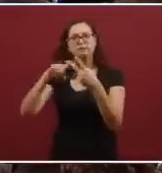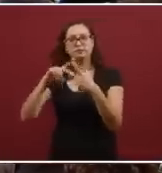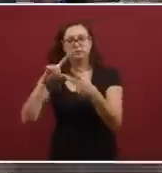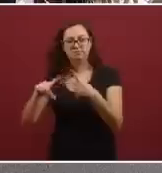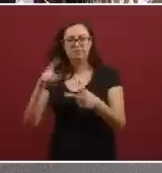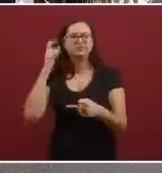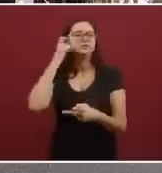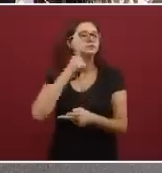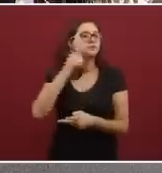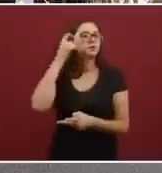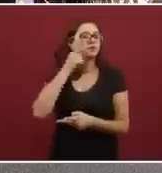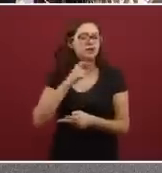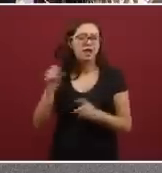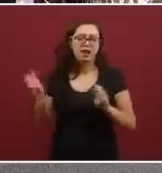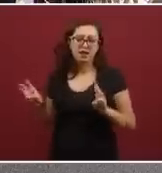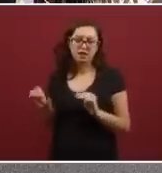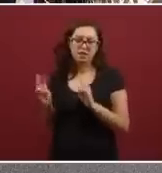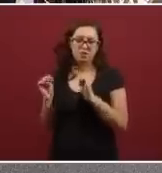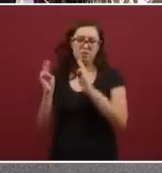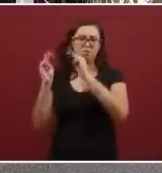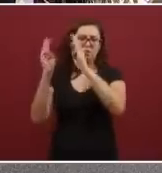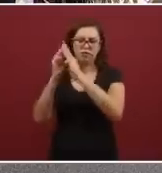Guerrero, a la montaña.